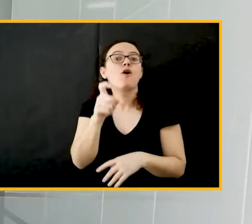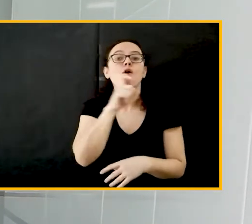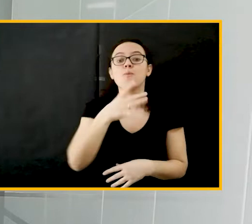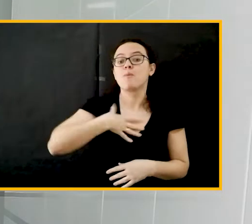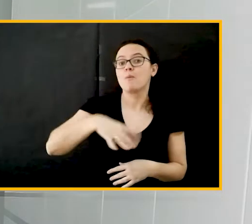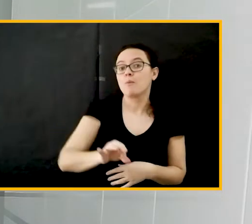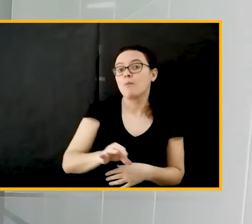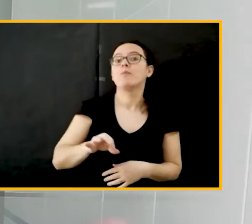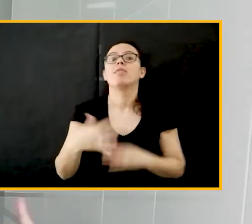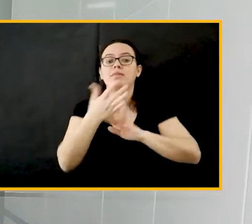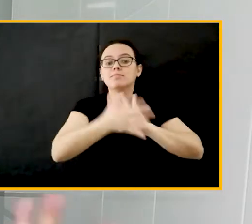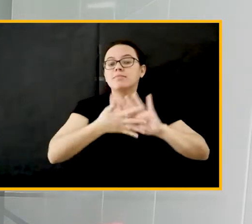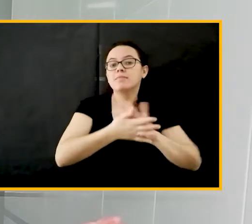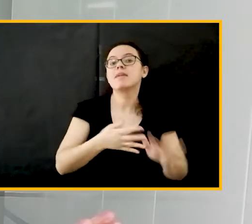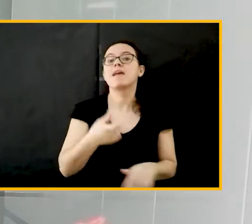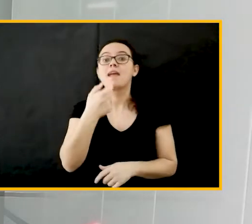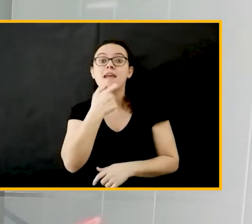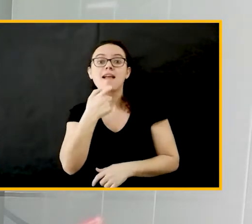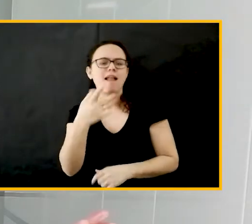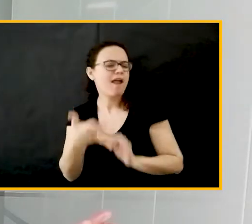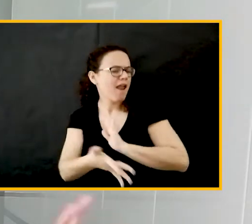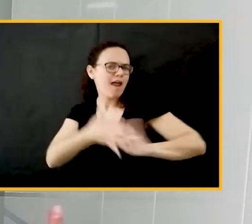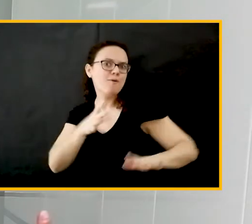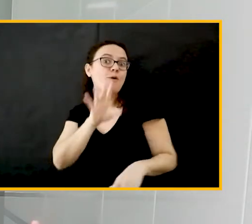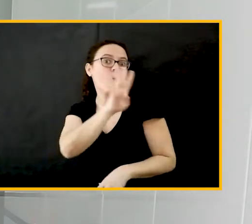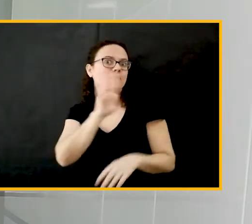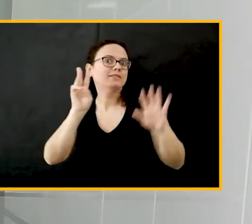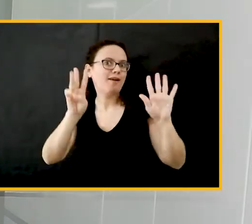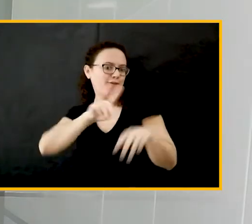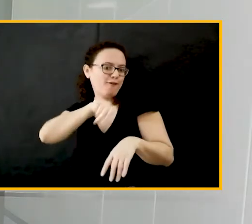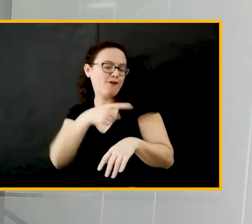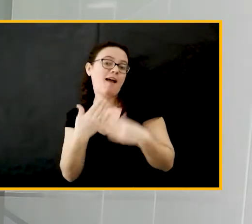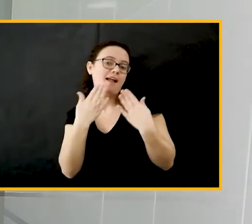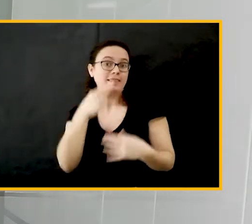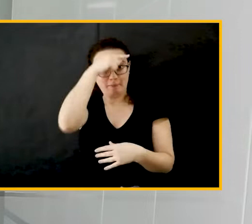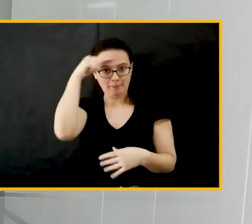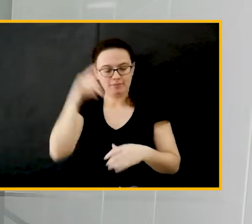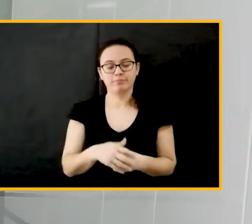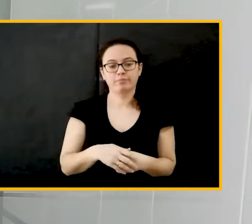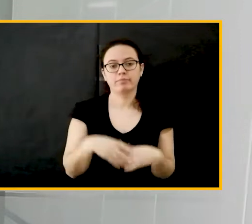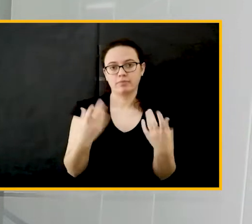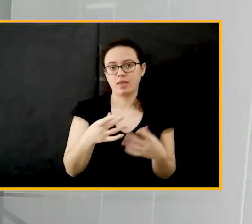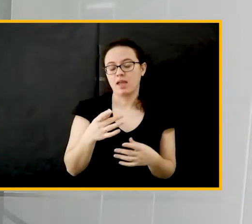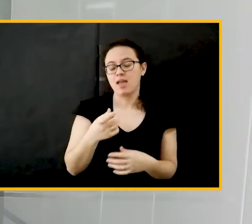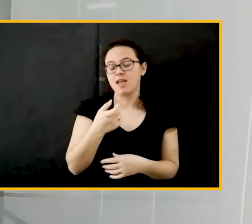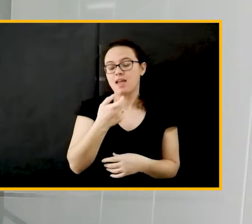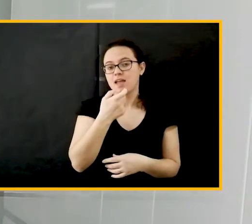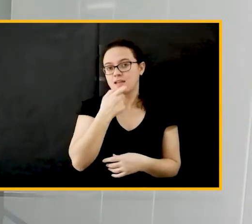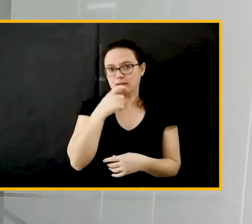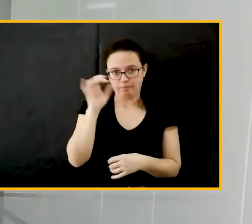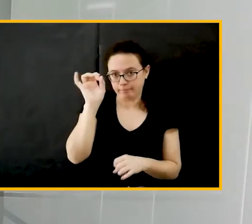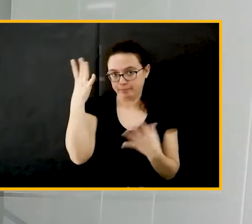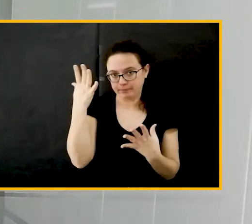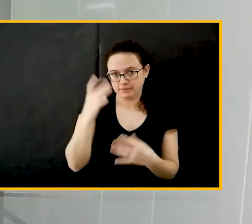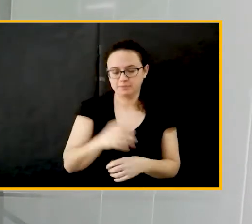podréis hablar inglés súper rápido en 48 horas con Pili. When a sanity to, a world say, and the world is the cross,